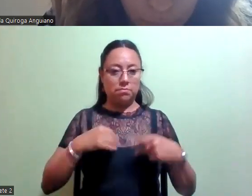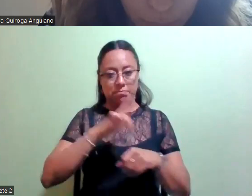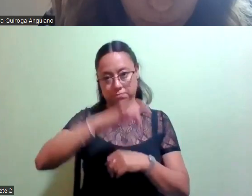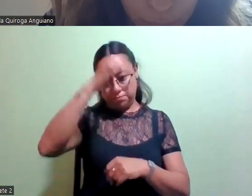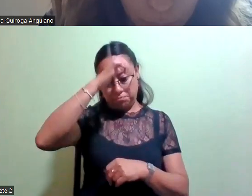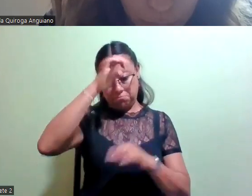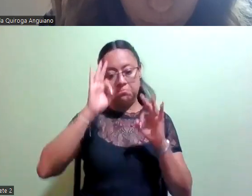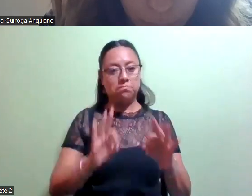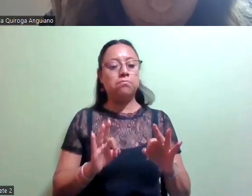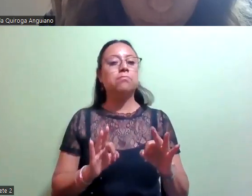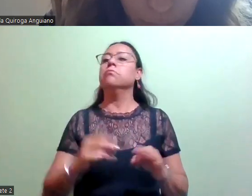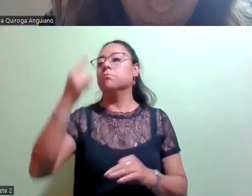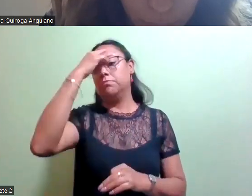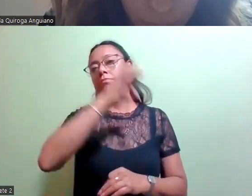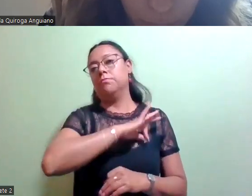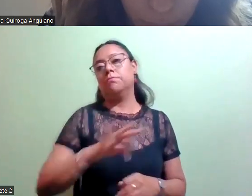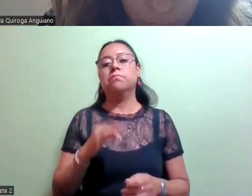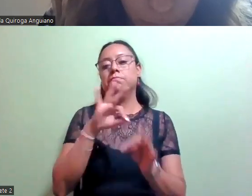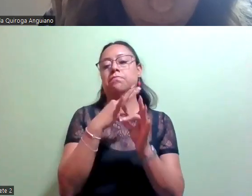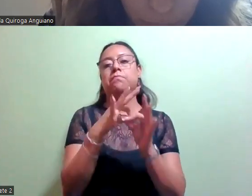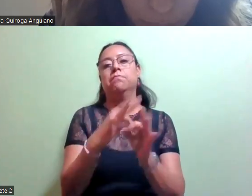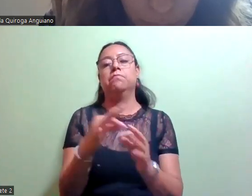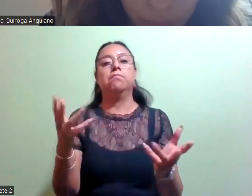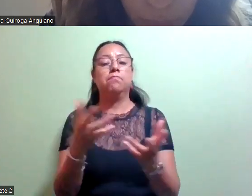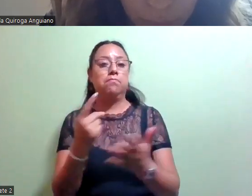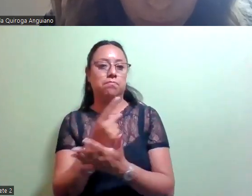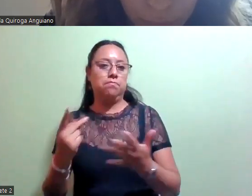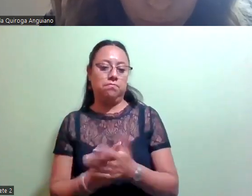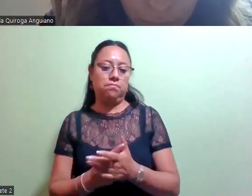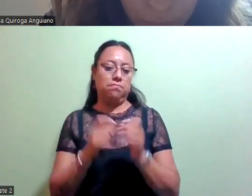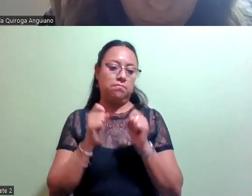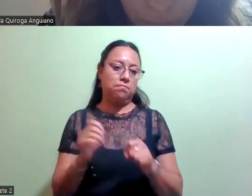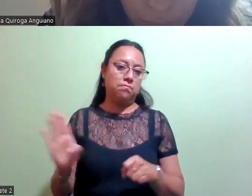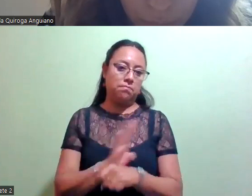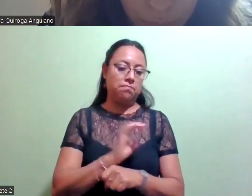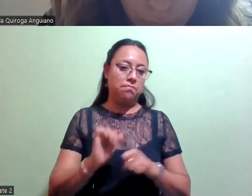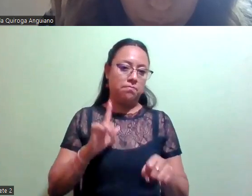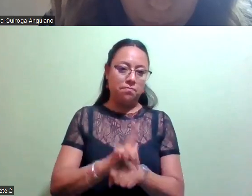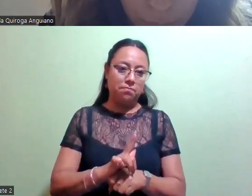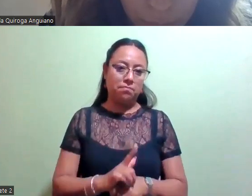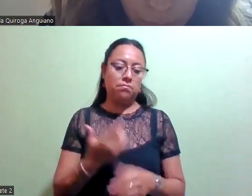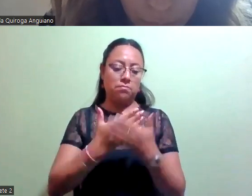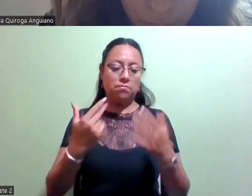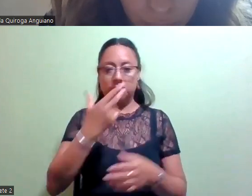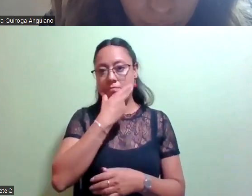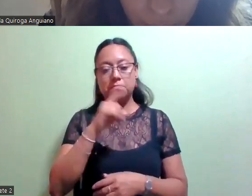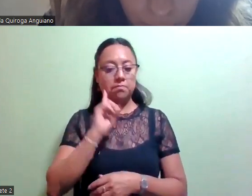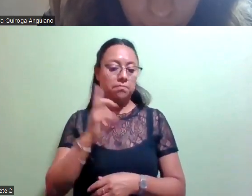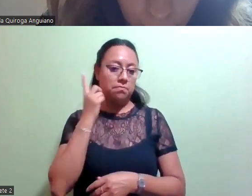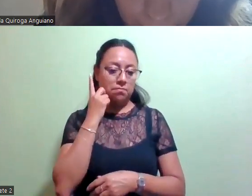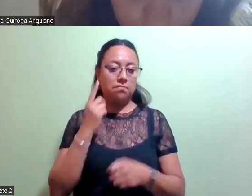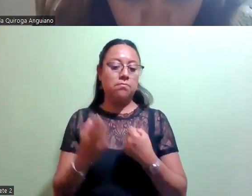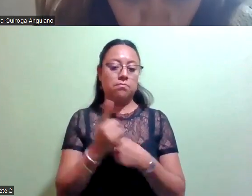y buena formación para poder ejecutar programas y acciones que garanticen el bienestar animal. Dicho lo anterior, diputadas y diputados, y en vista de que